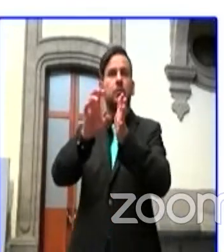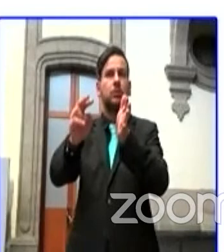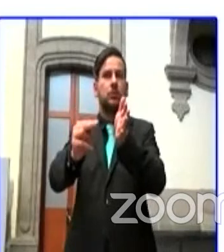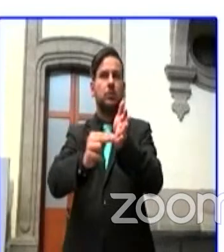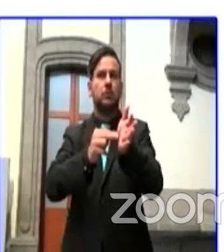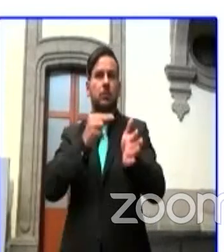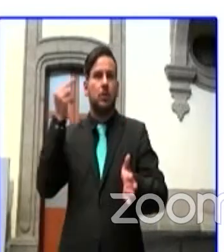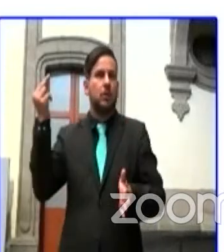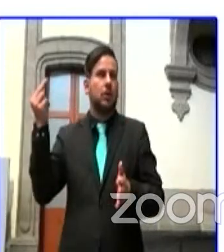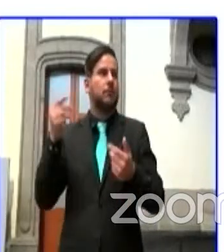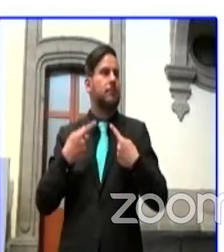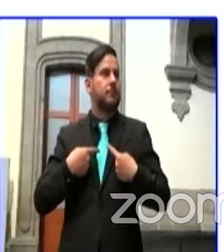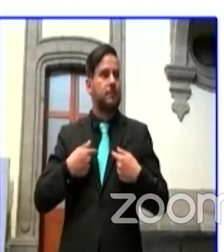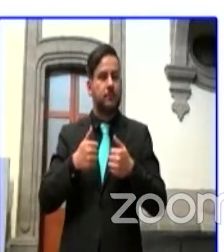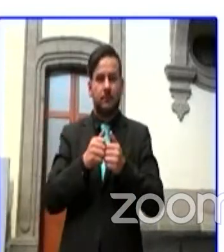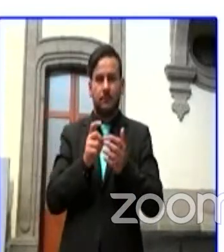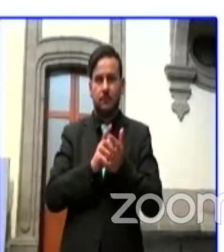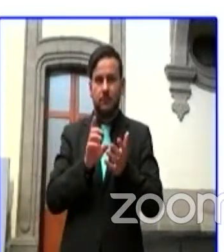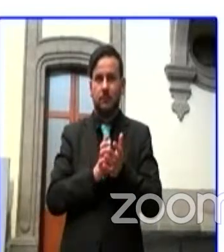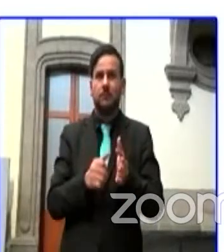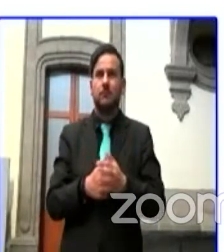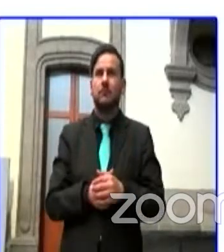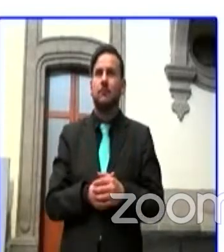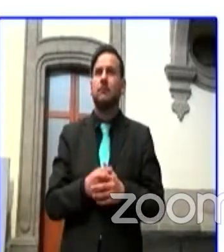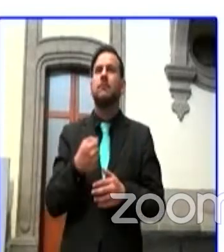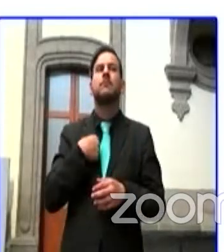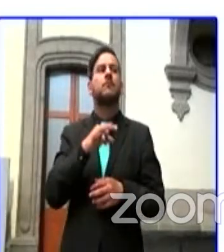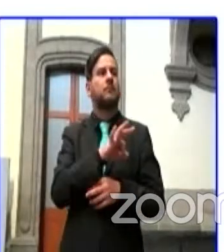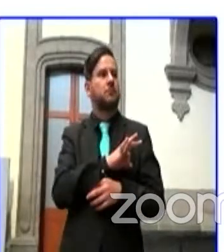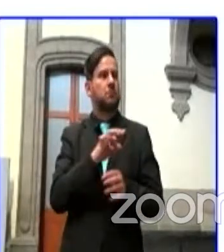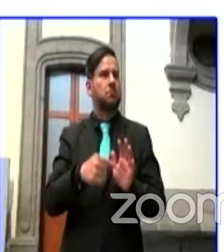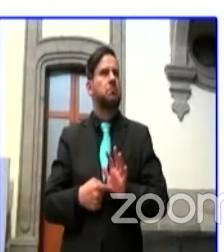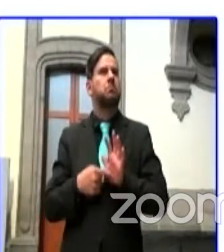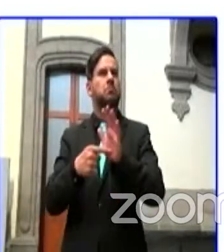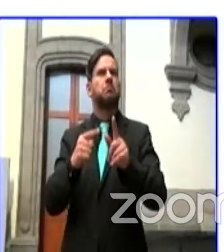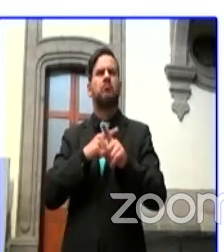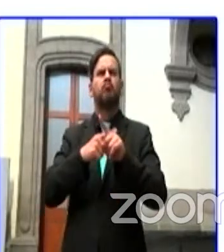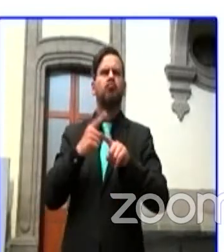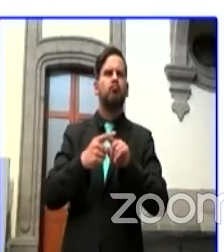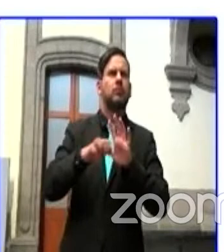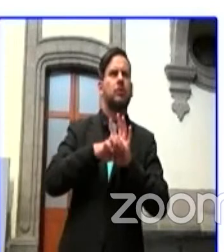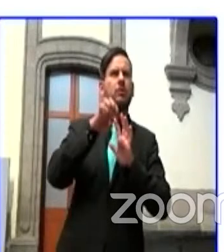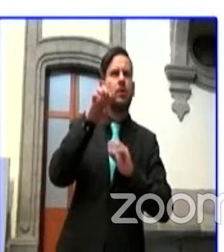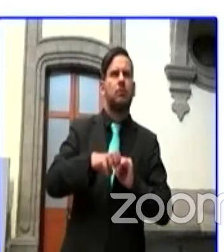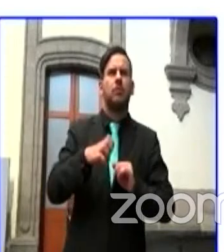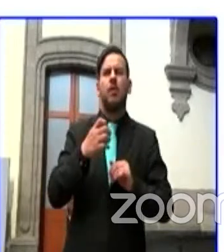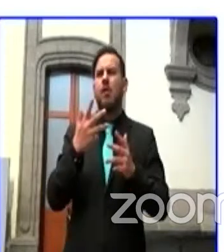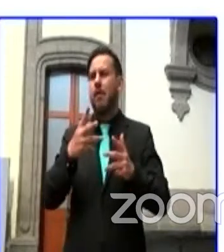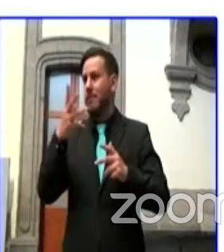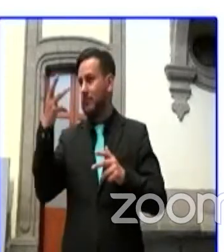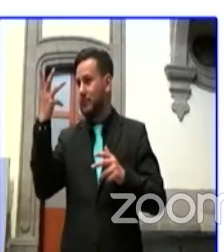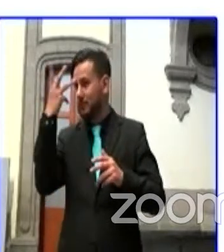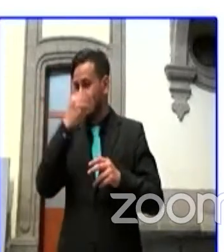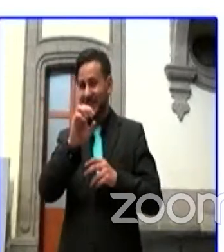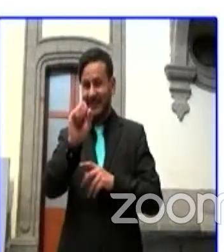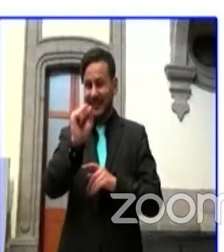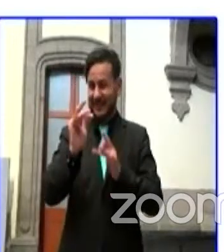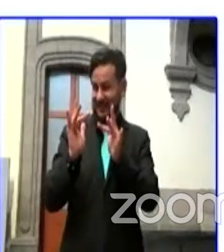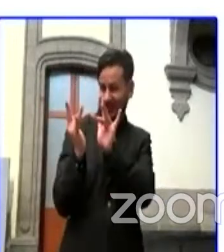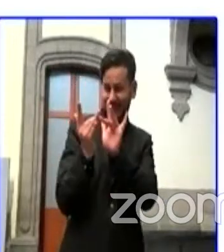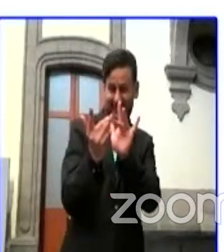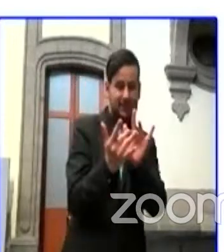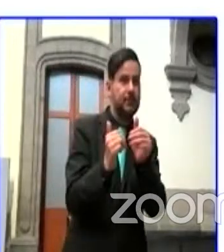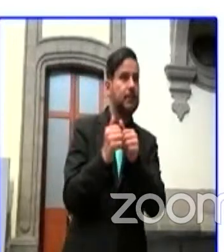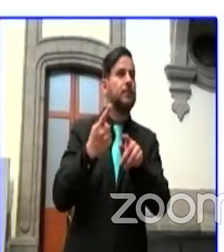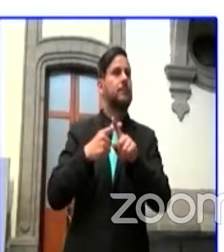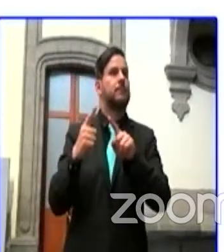las Personas con Discapacidad. Yo les puedo dar algunos ejemplos del resultado maravilloso de estos 60 enlaces